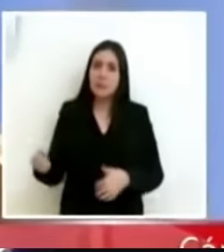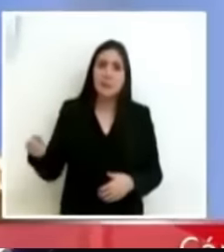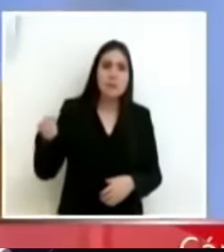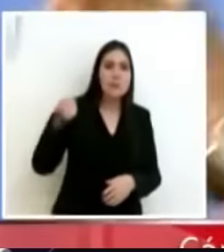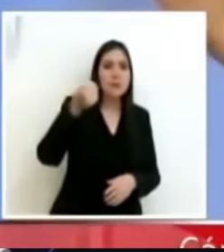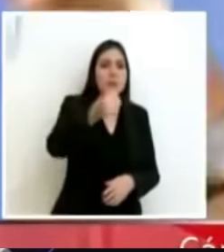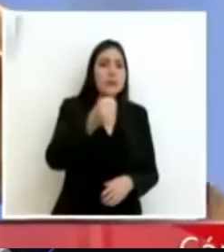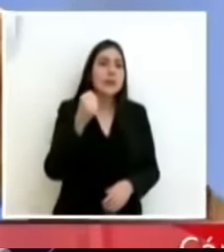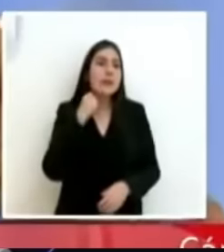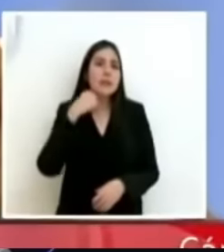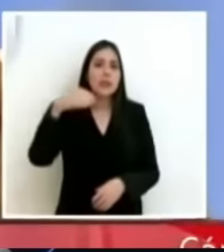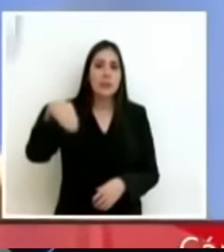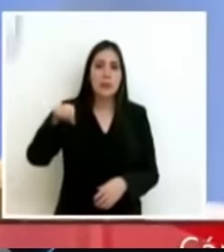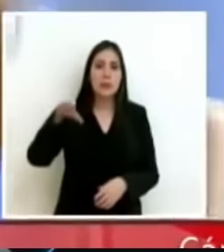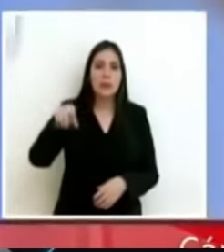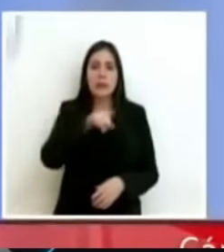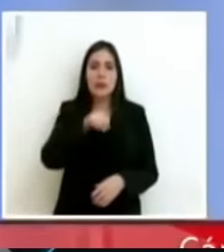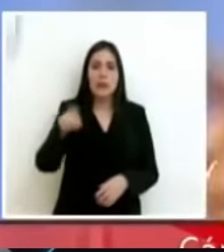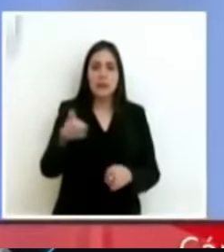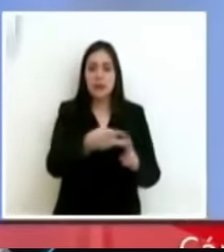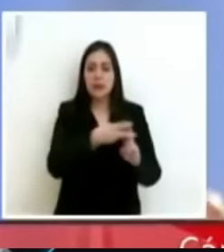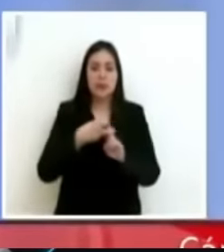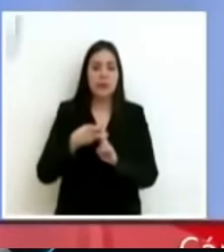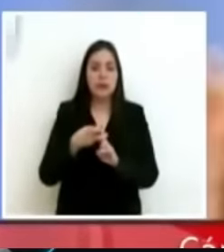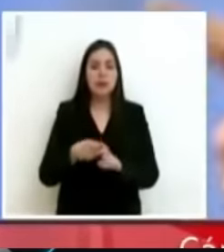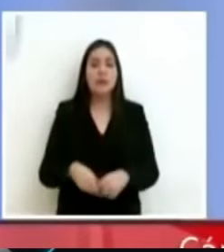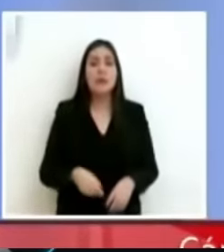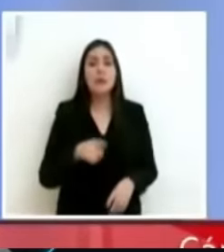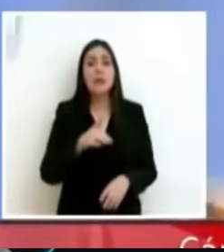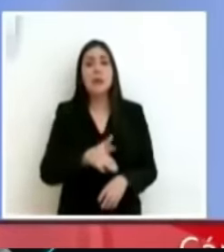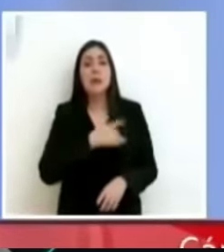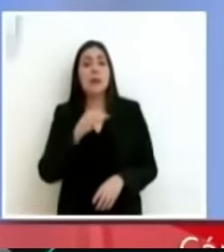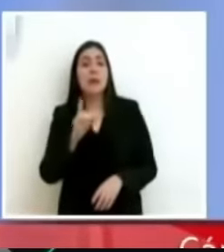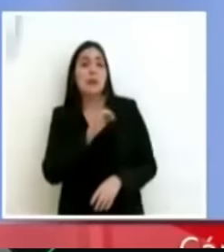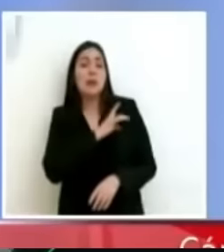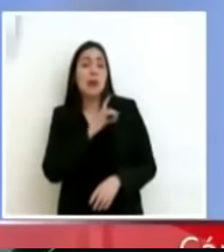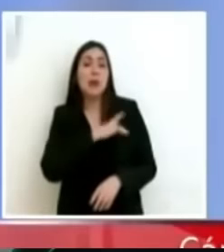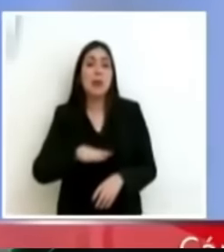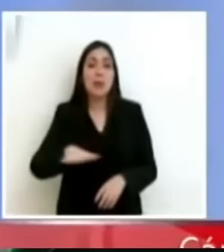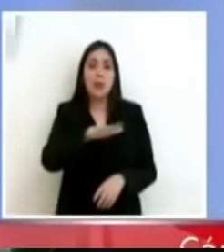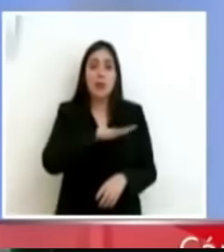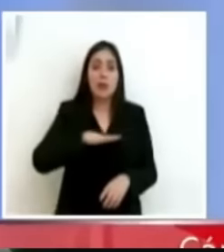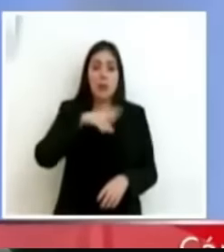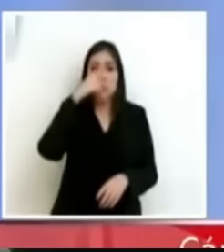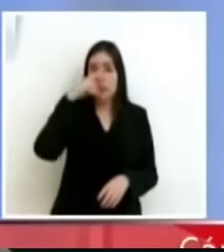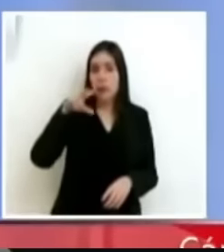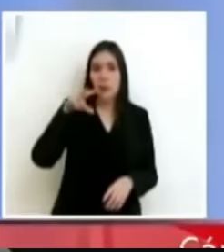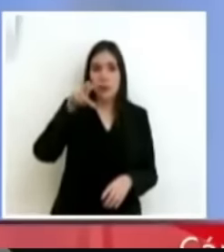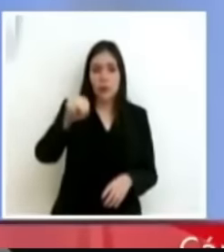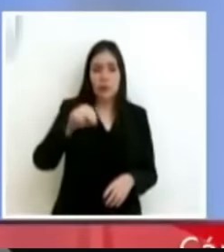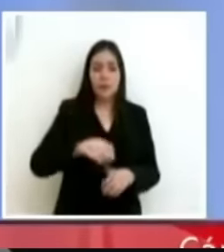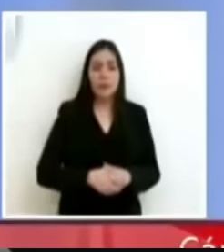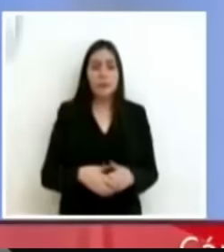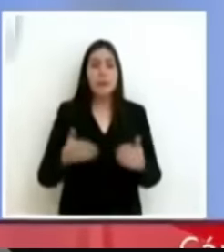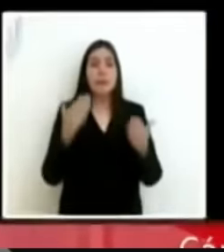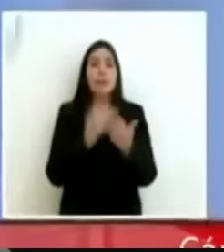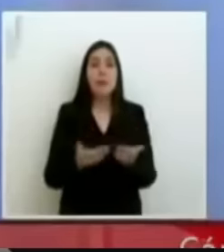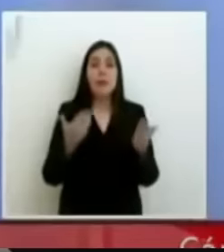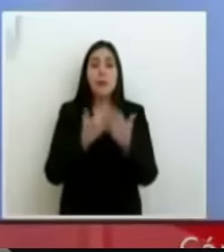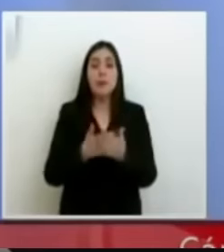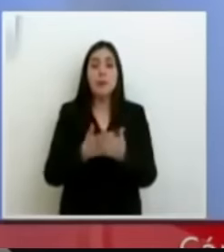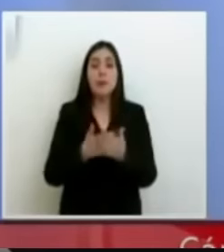que tienen secuestrado. No le tengan miedo al pueblo. No se puede sesionar